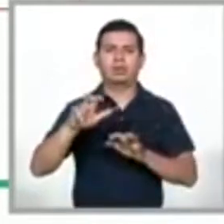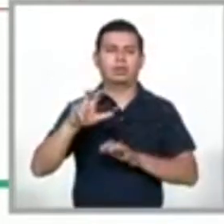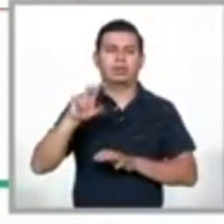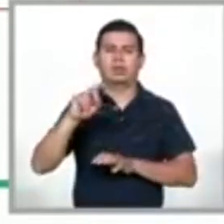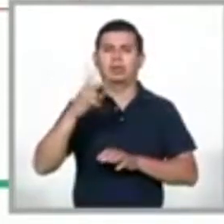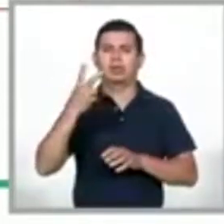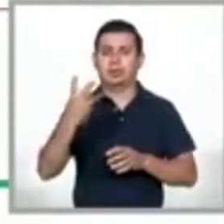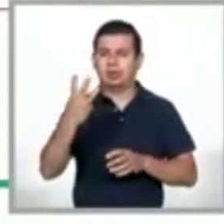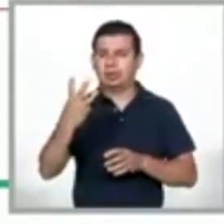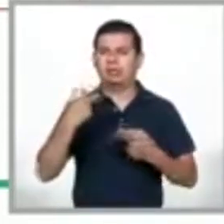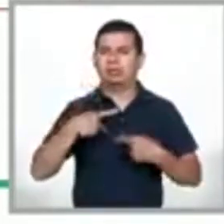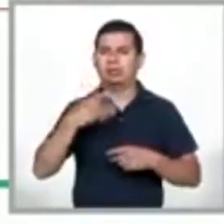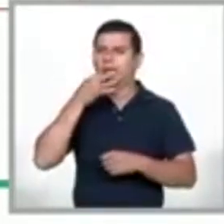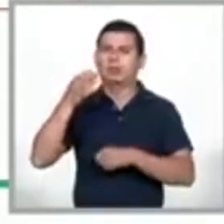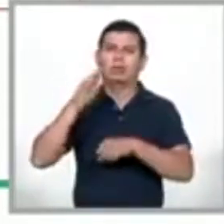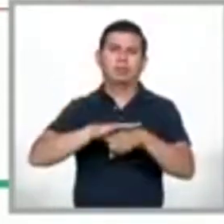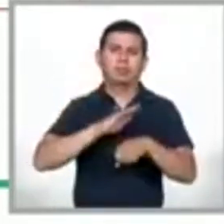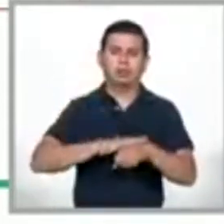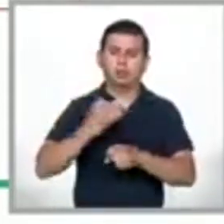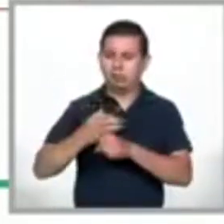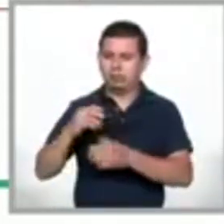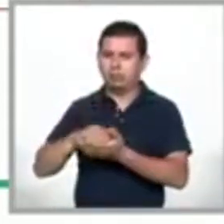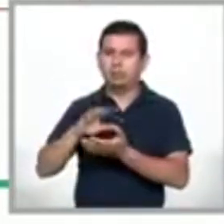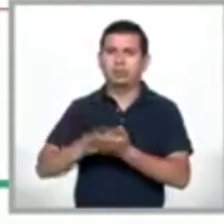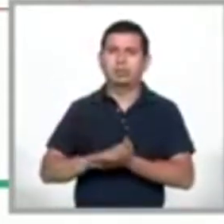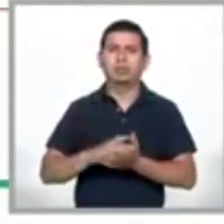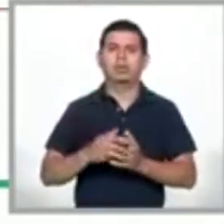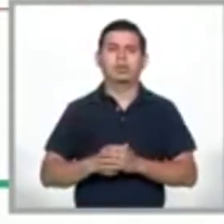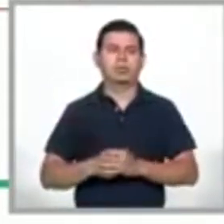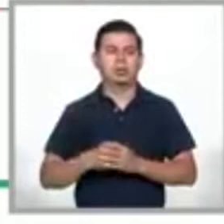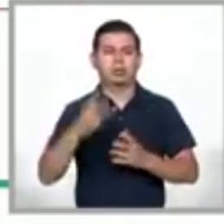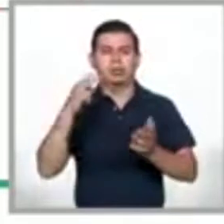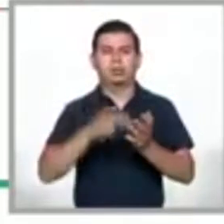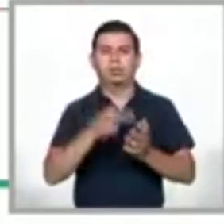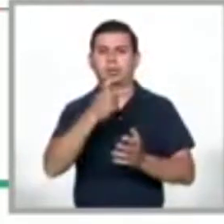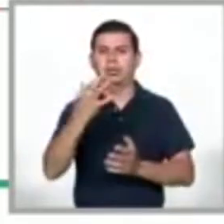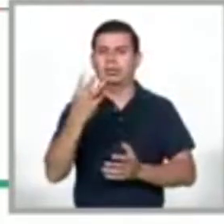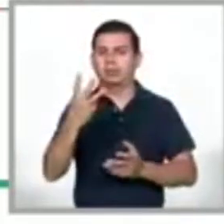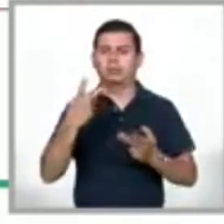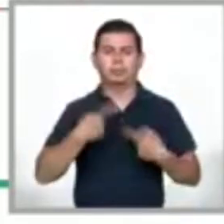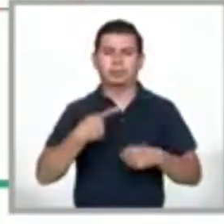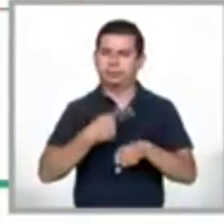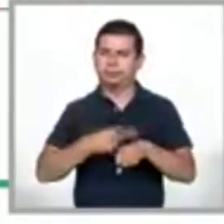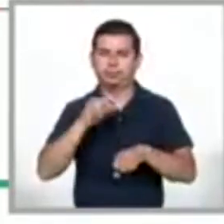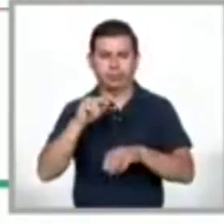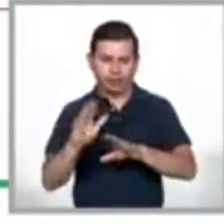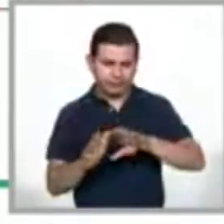5.833 casos notificados a este corte, 2.253 son negativos,